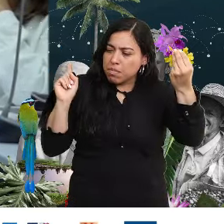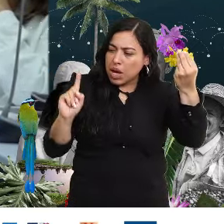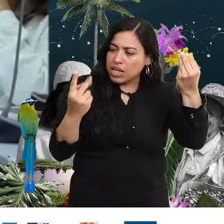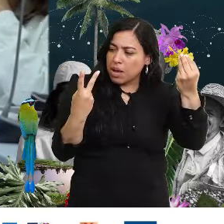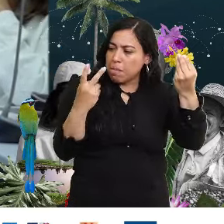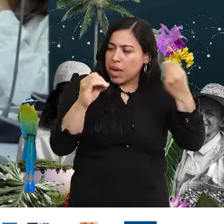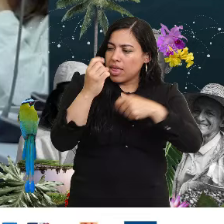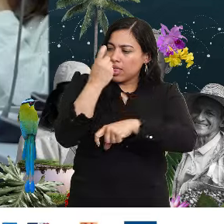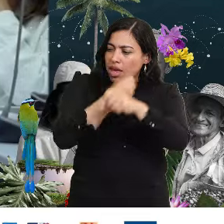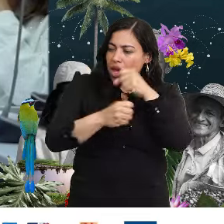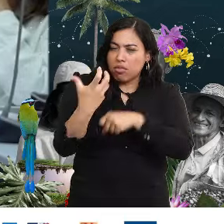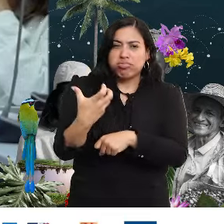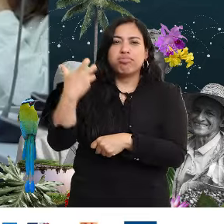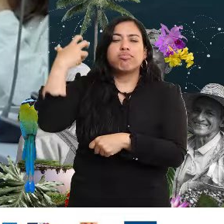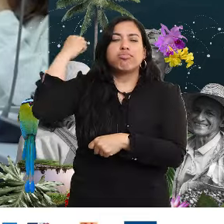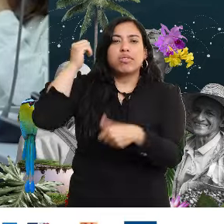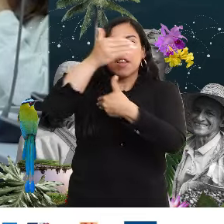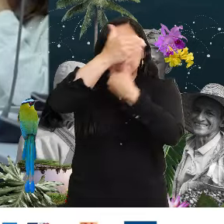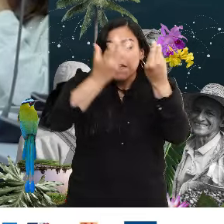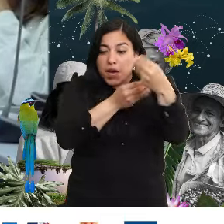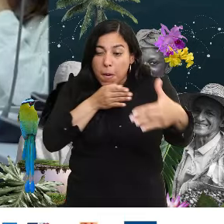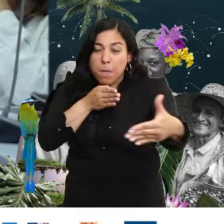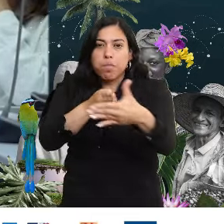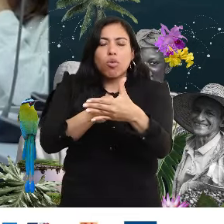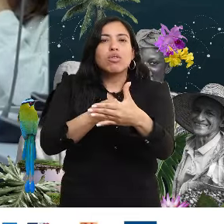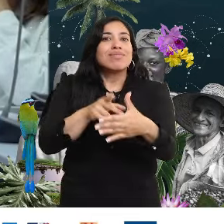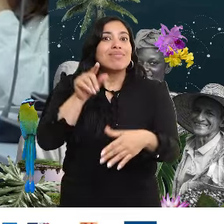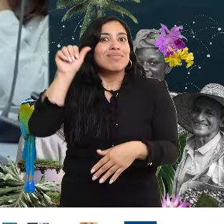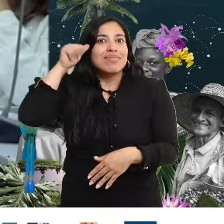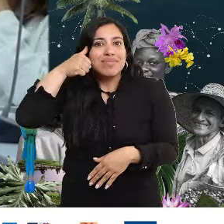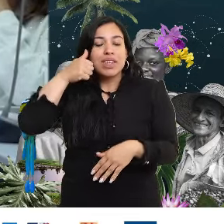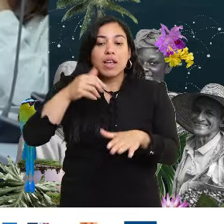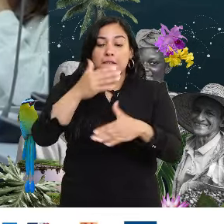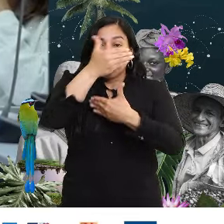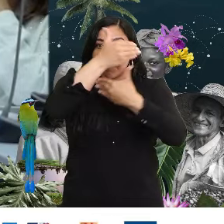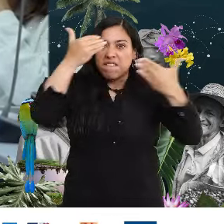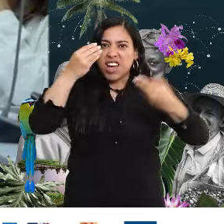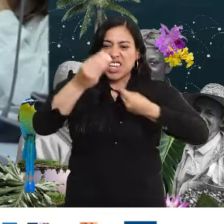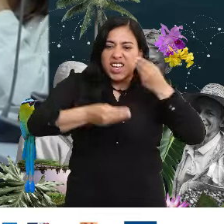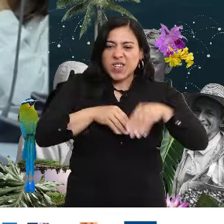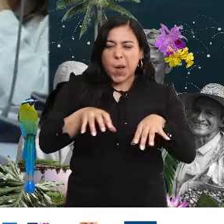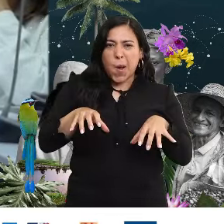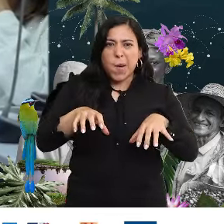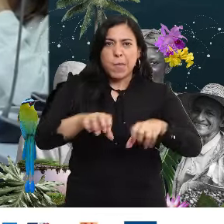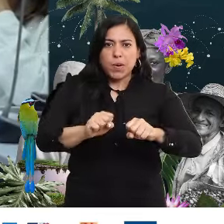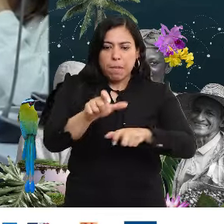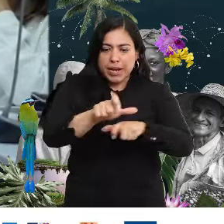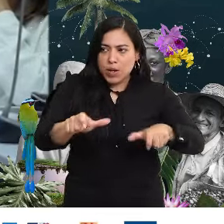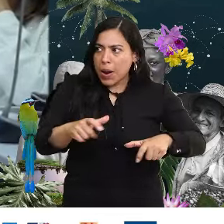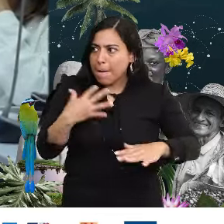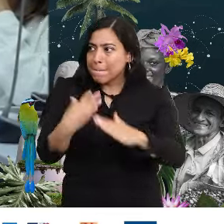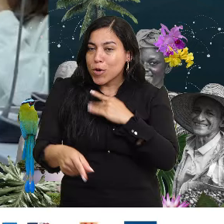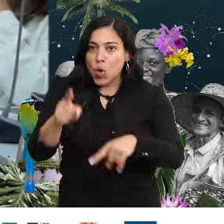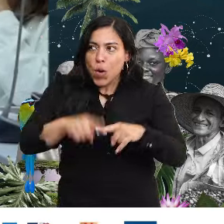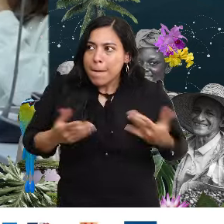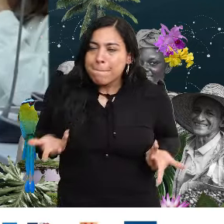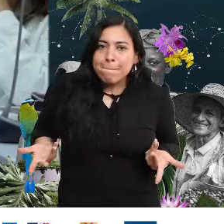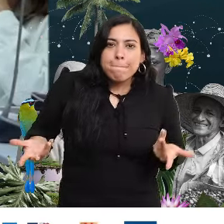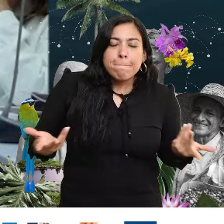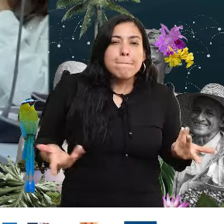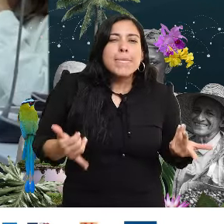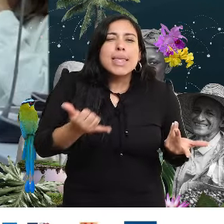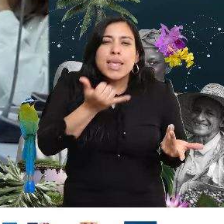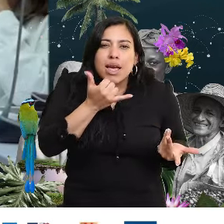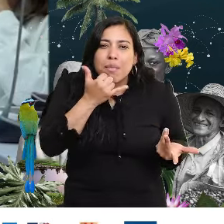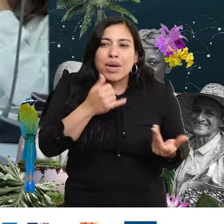años, al mismo tiempo que se tomaba la población y la gente quedaba inmovilizada, una bonga, que